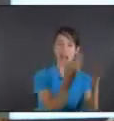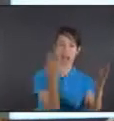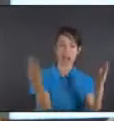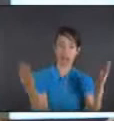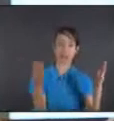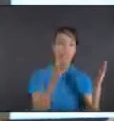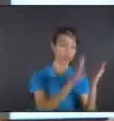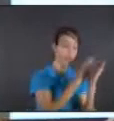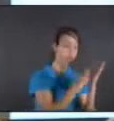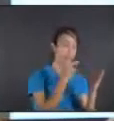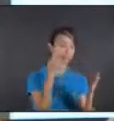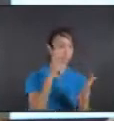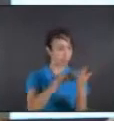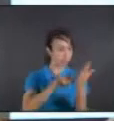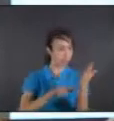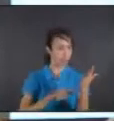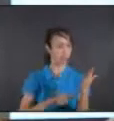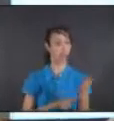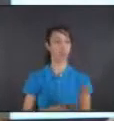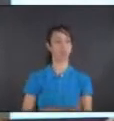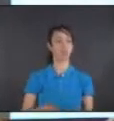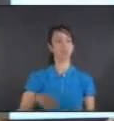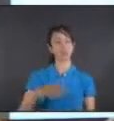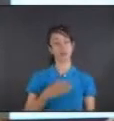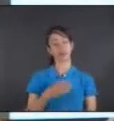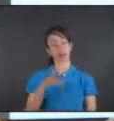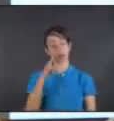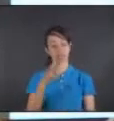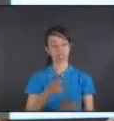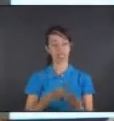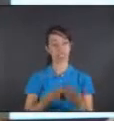mano, por favor. ¿Qué sucedió el primer día?